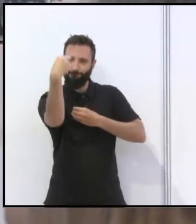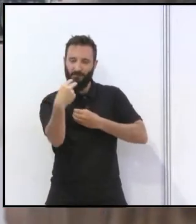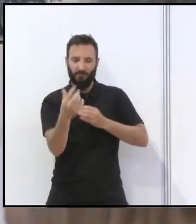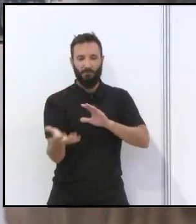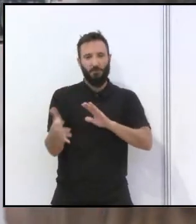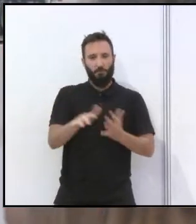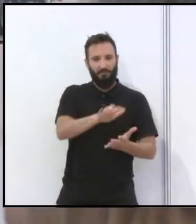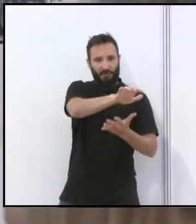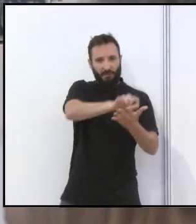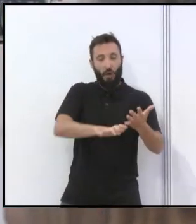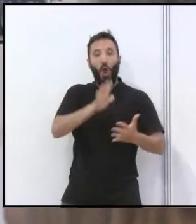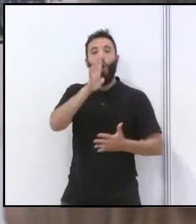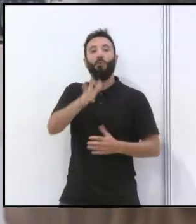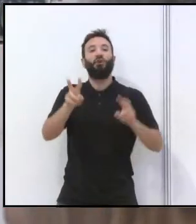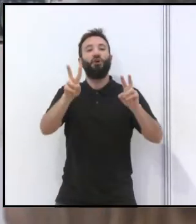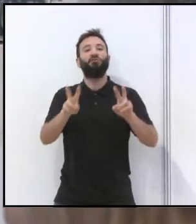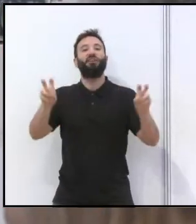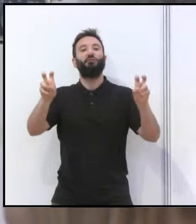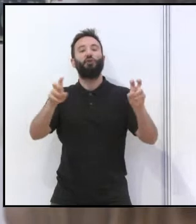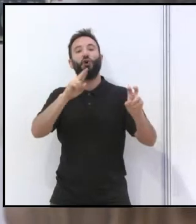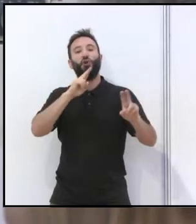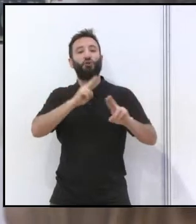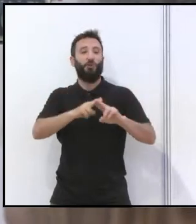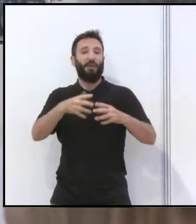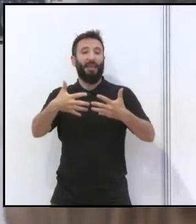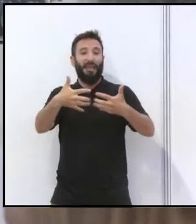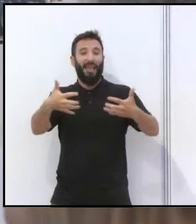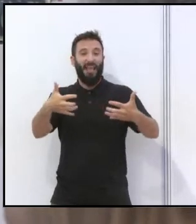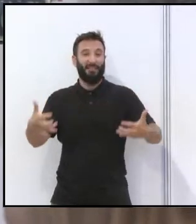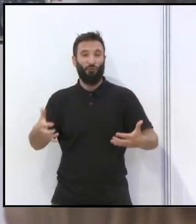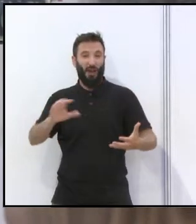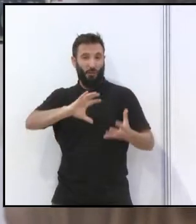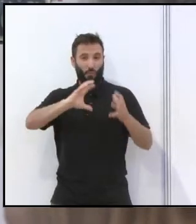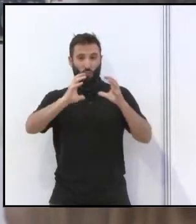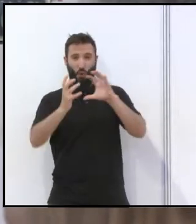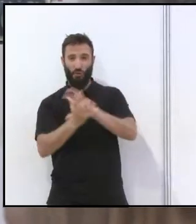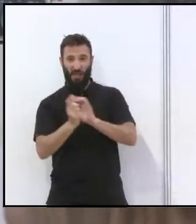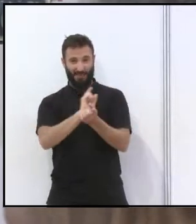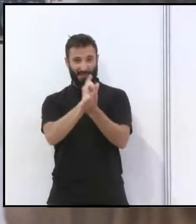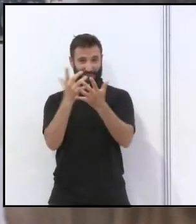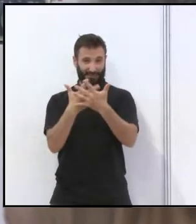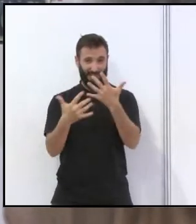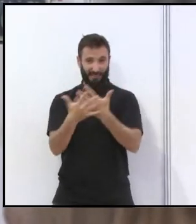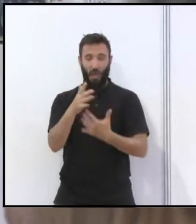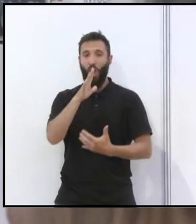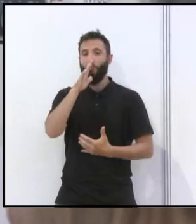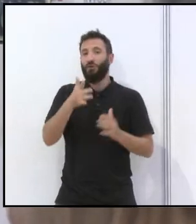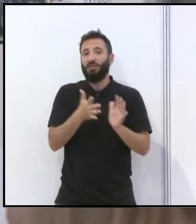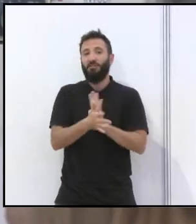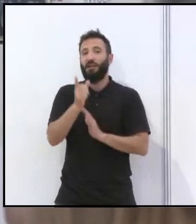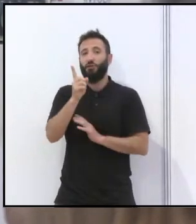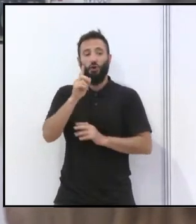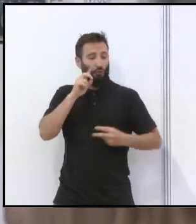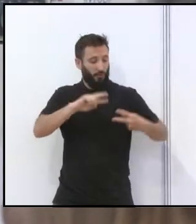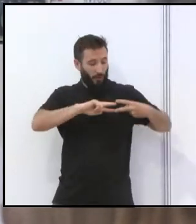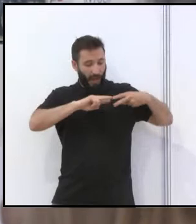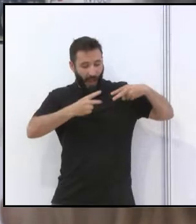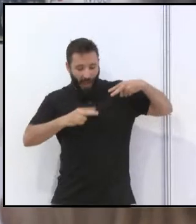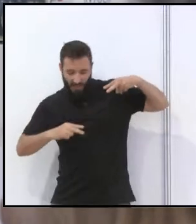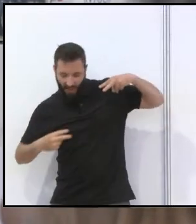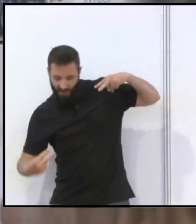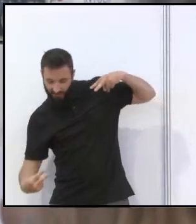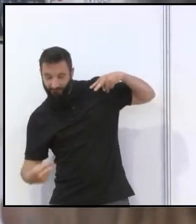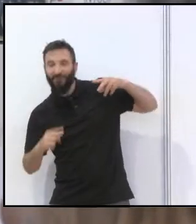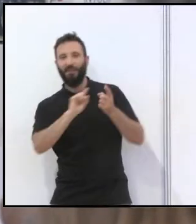Escrituras Mutantes, ¿no? Porque la mutación justamente es una alteración en la frecuencia del ADN. Es